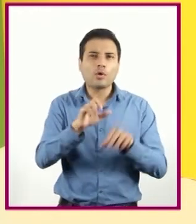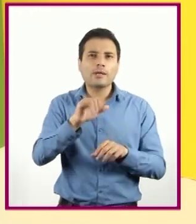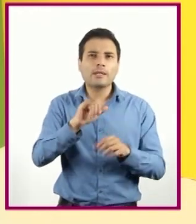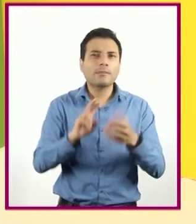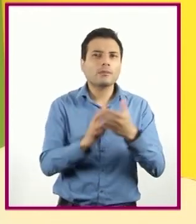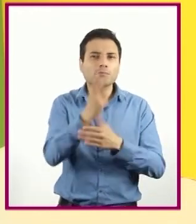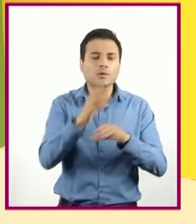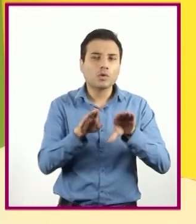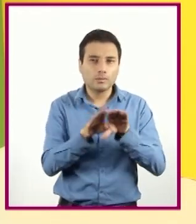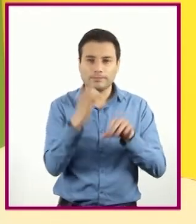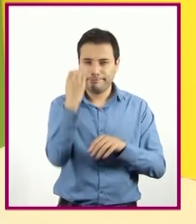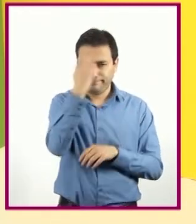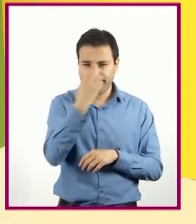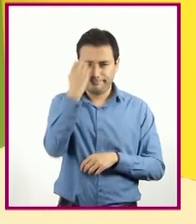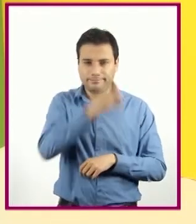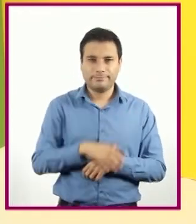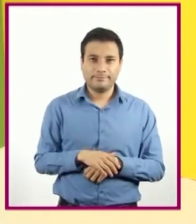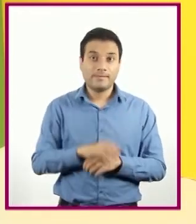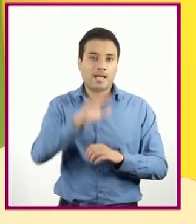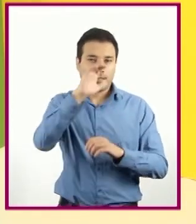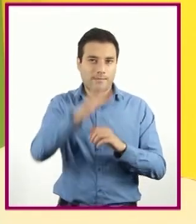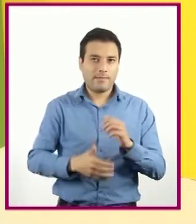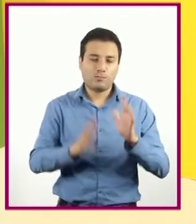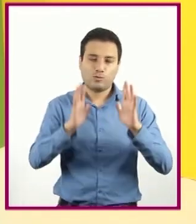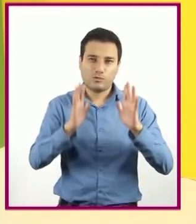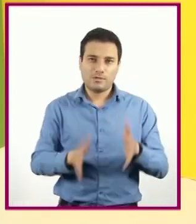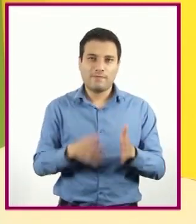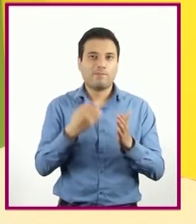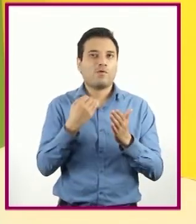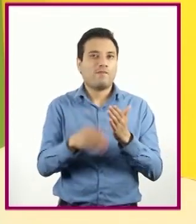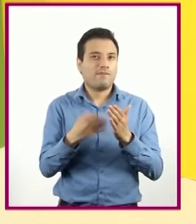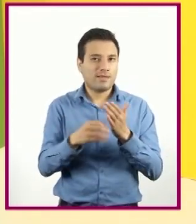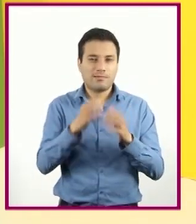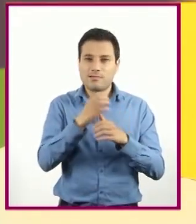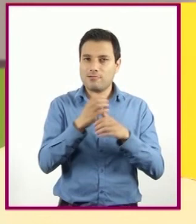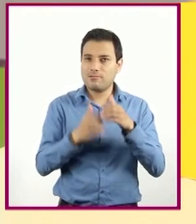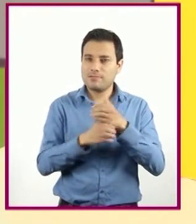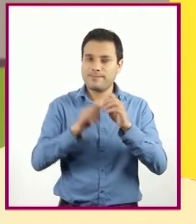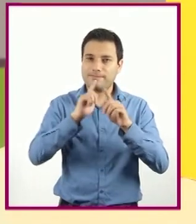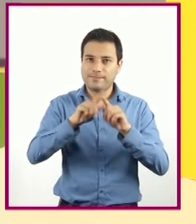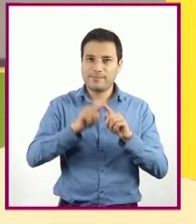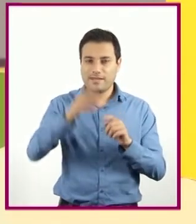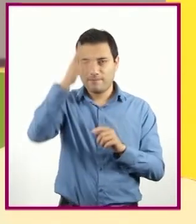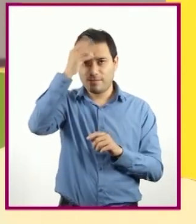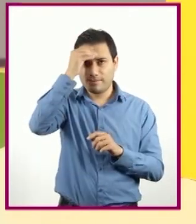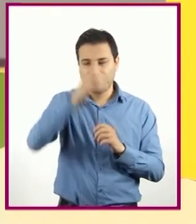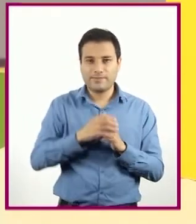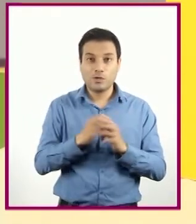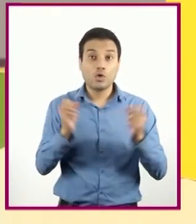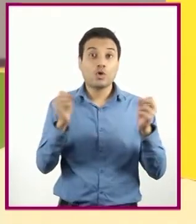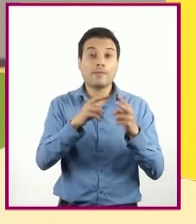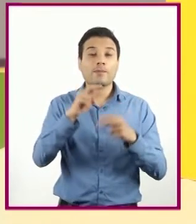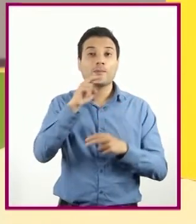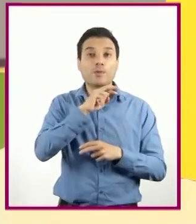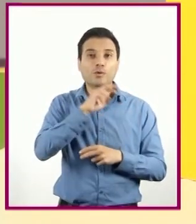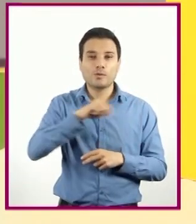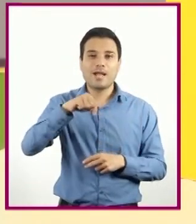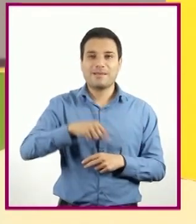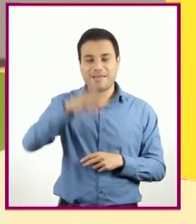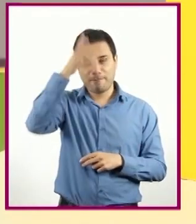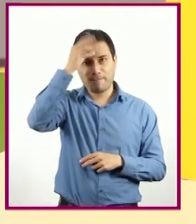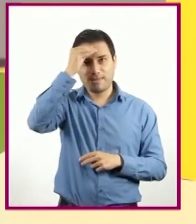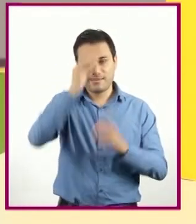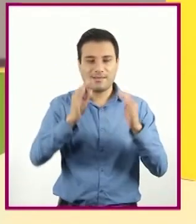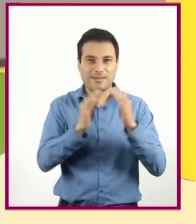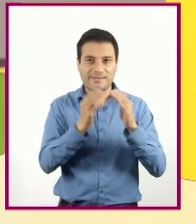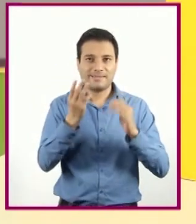Listo, terminamos, pero aún nos queda mucho por explorar y descubrir. Así que nos vemos pronto aquí en Aprende